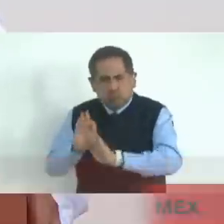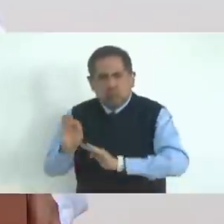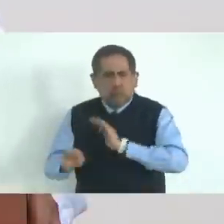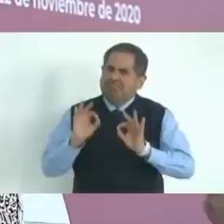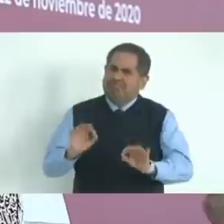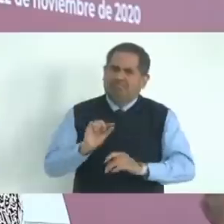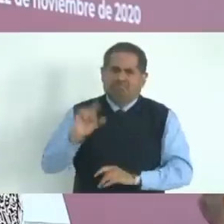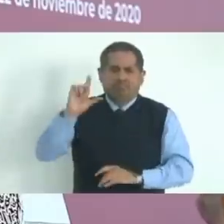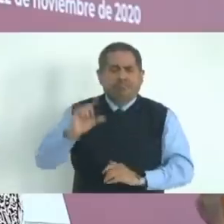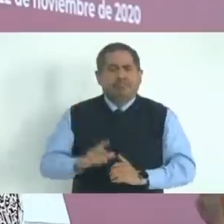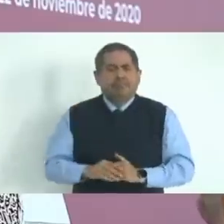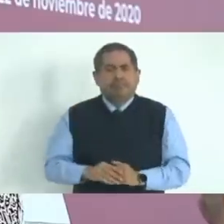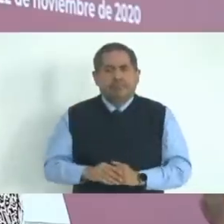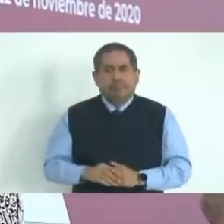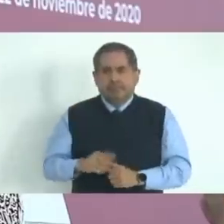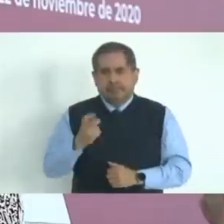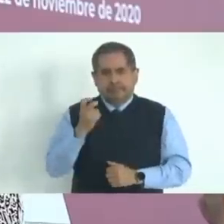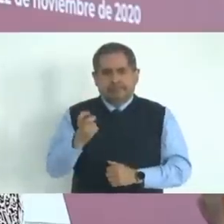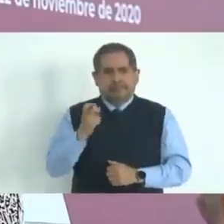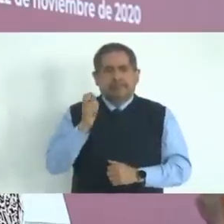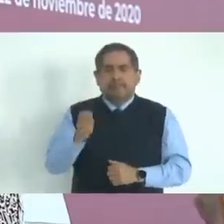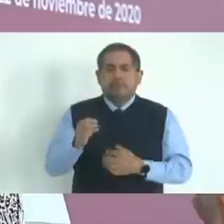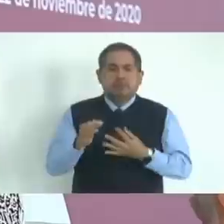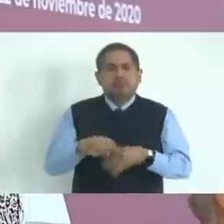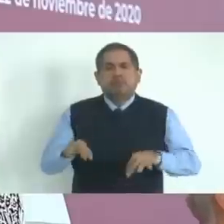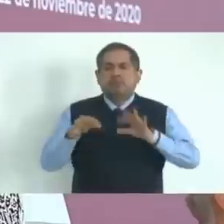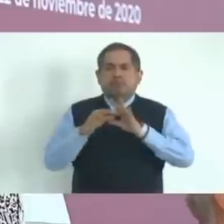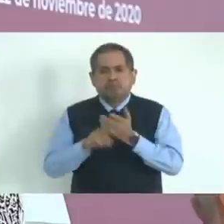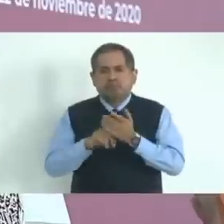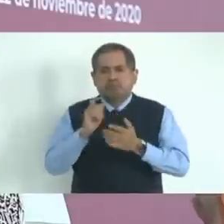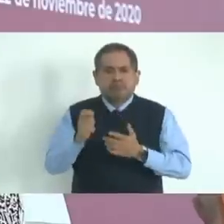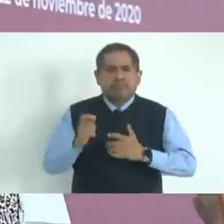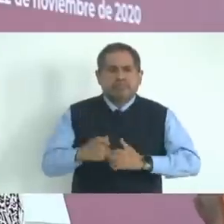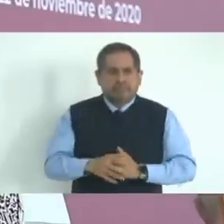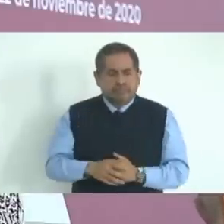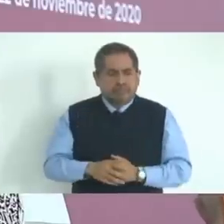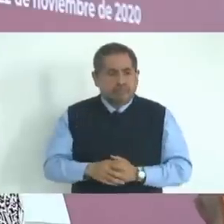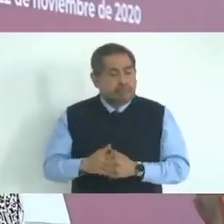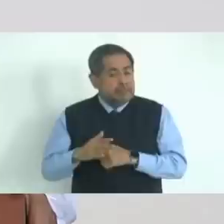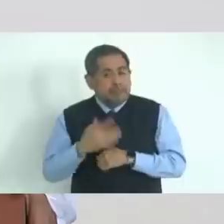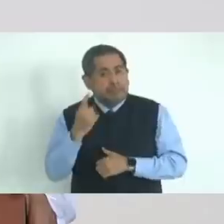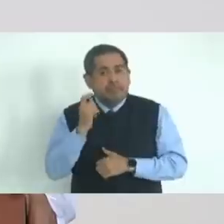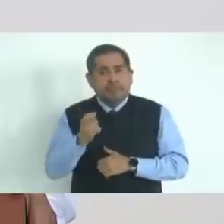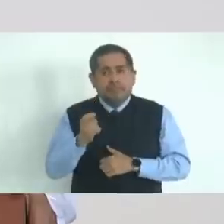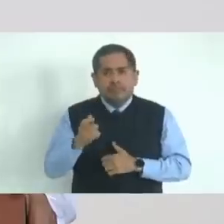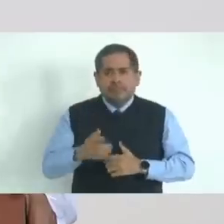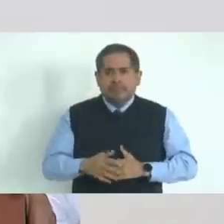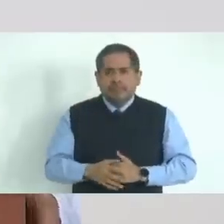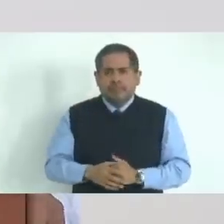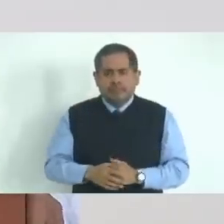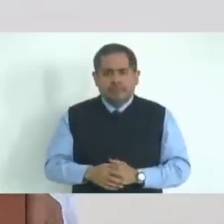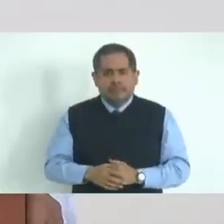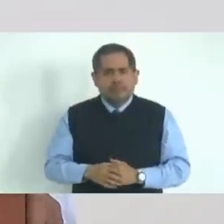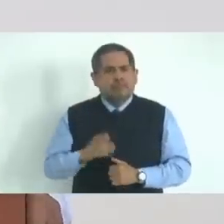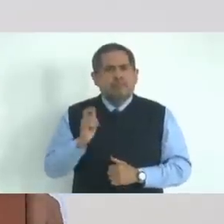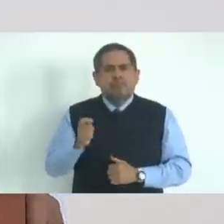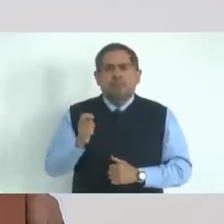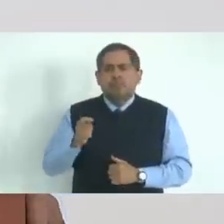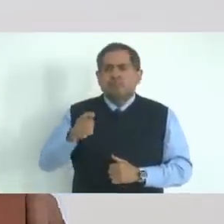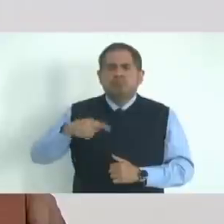atendidos. Esto es muy importante porque se están